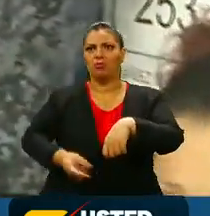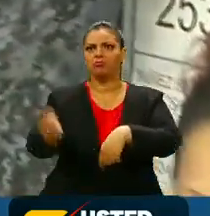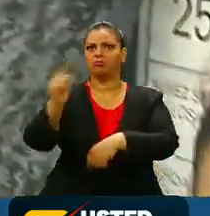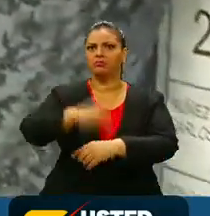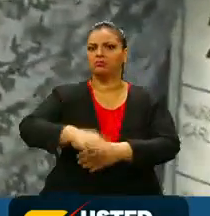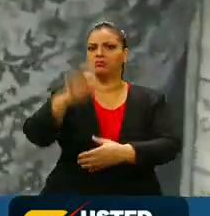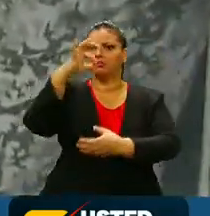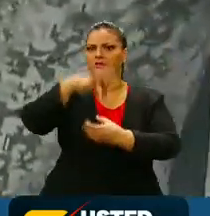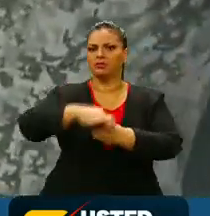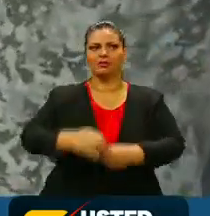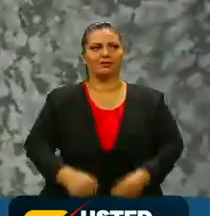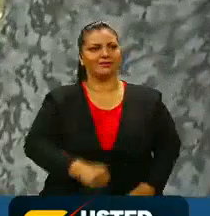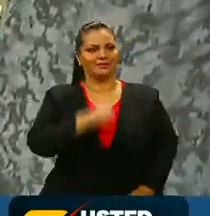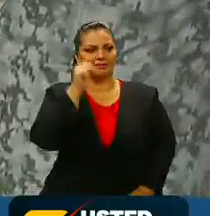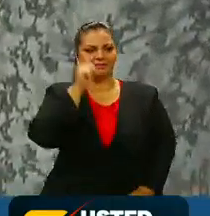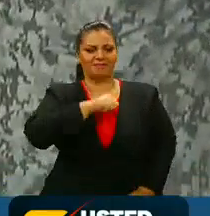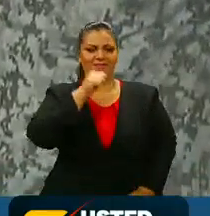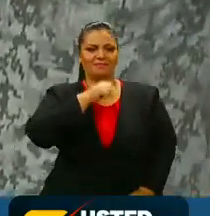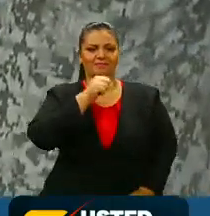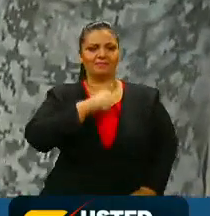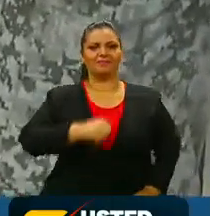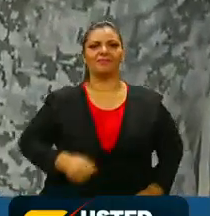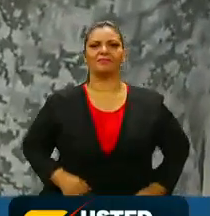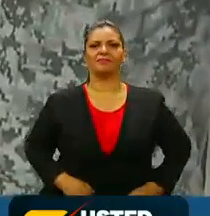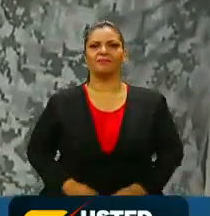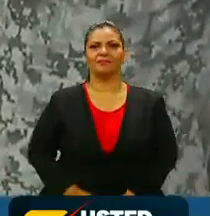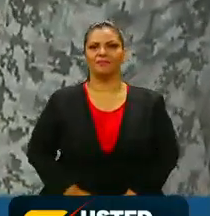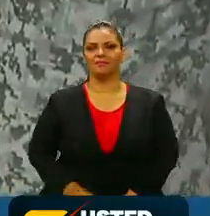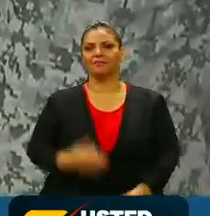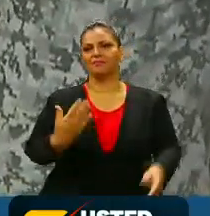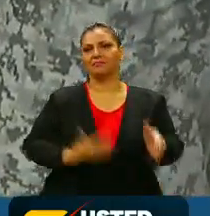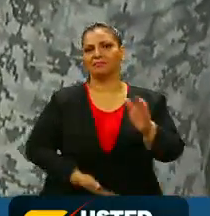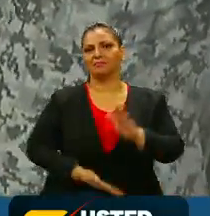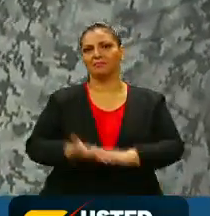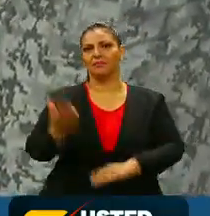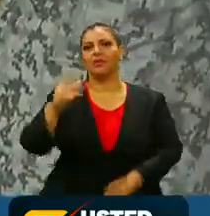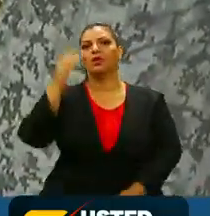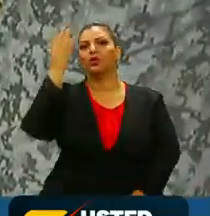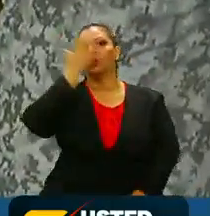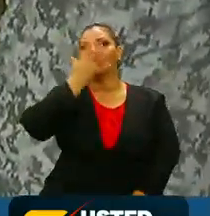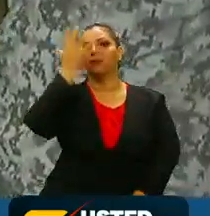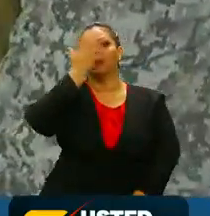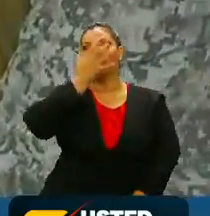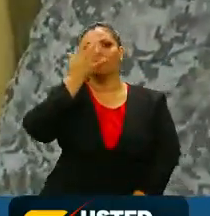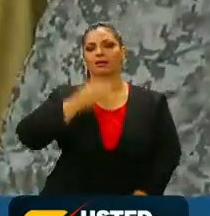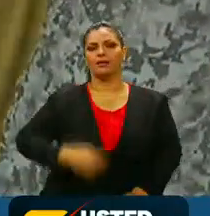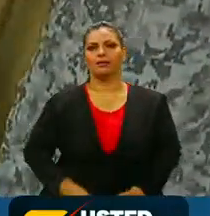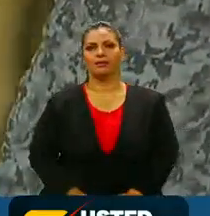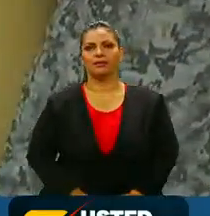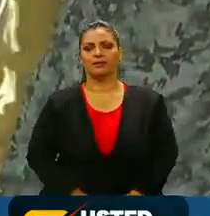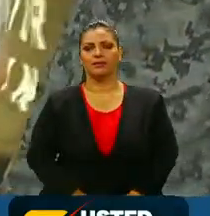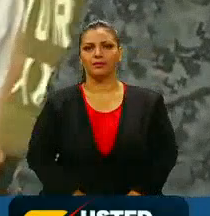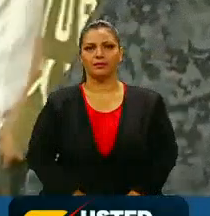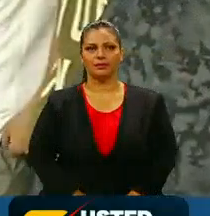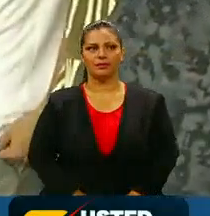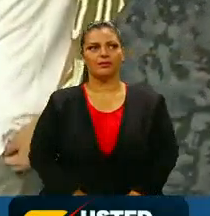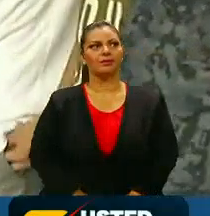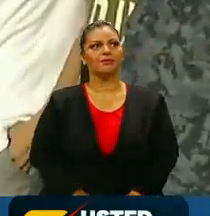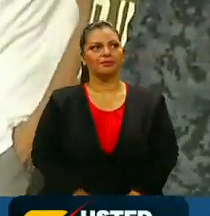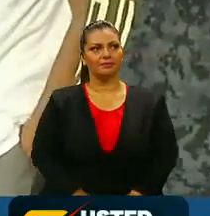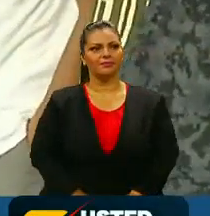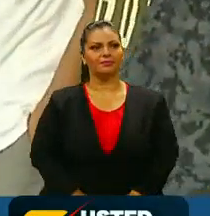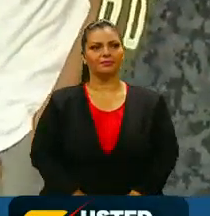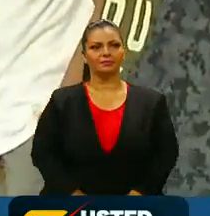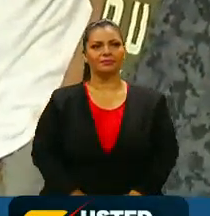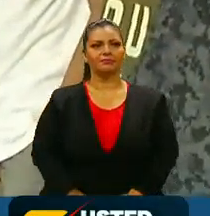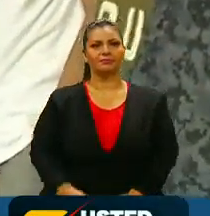yo vengo de Esmeralda, que me toca votar aquí. Ah, ya, y ahí se va nuevamente. ¿Otra? Tierra. Sí, me voy a mi tierra natal. Vamos a ver, pasito. Bueno, ahí estamos viendo